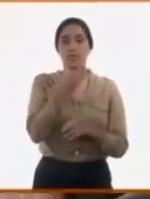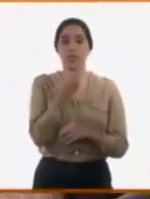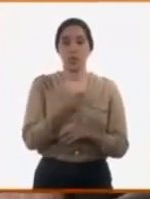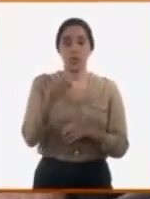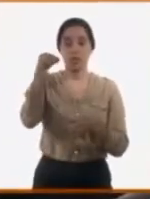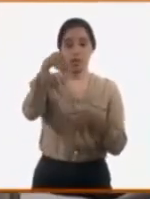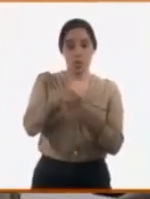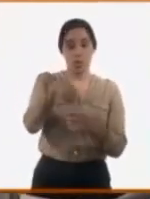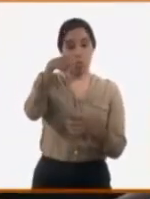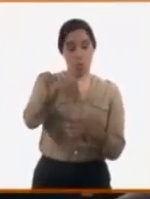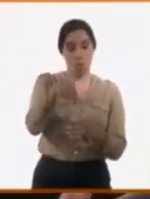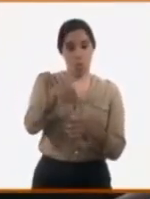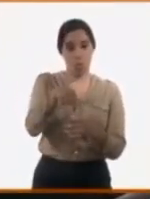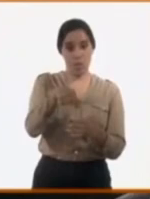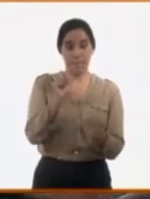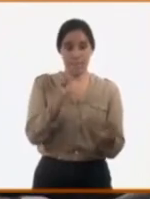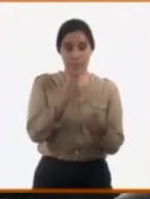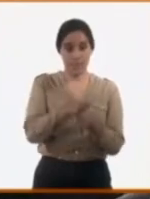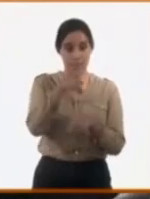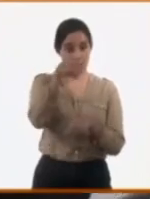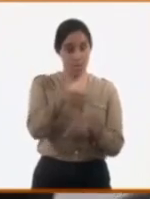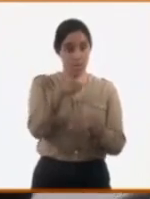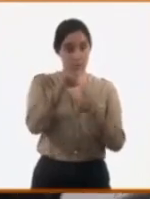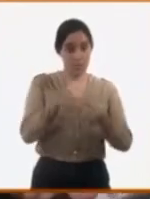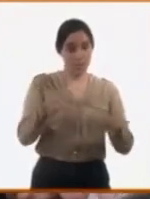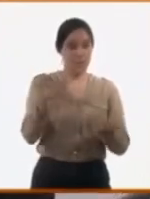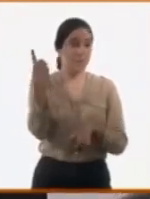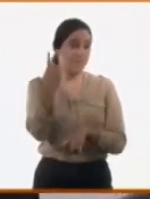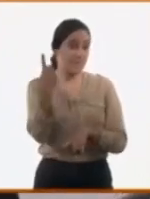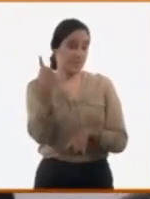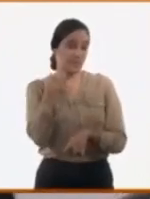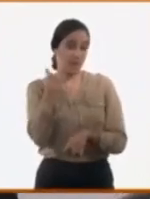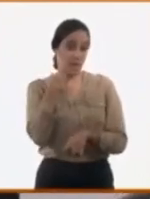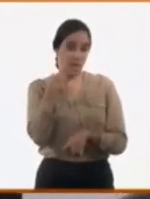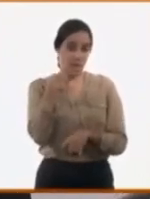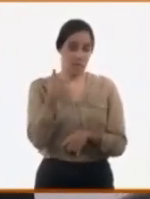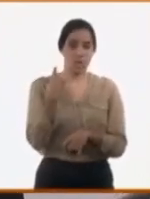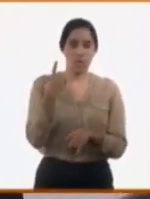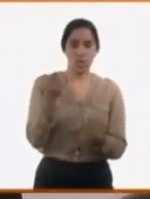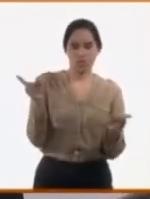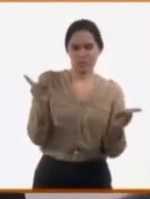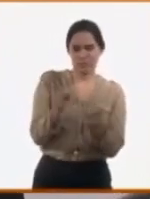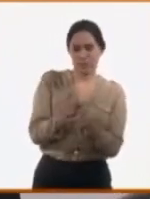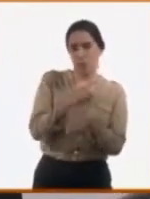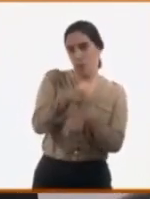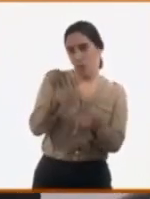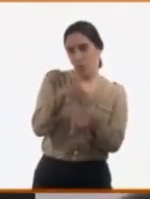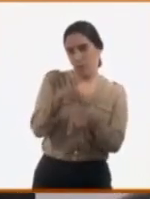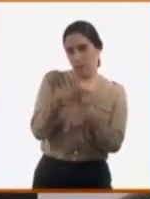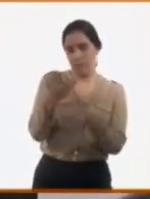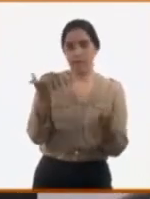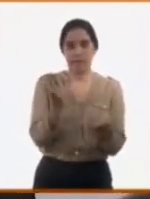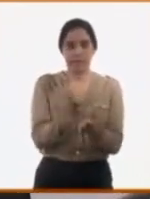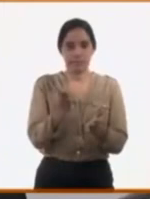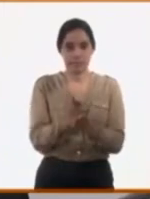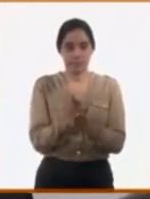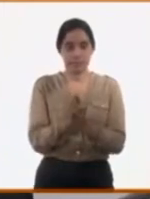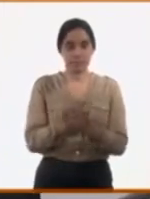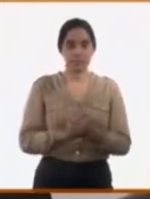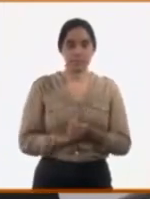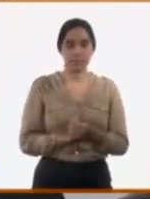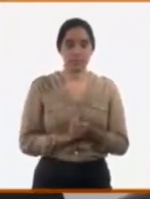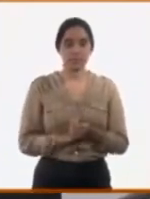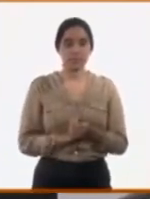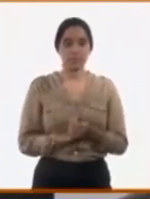incluso los que comienzan ahora que son los que van a tener un primer año con menos horas lectivas para su proceso docente pueden incluso